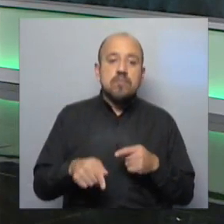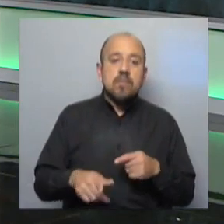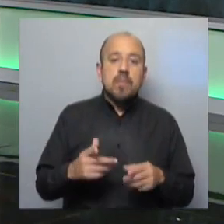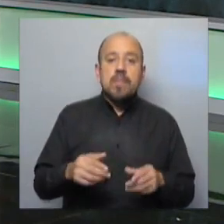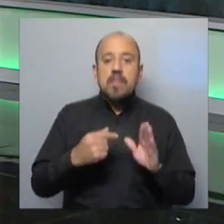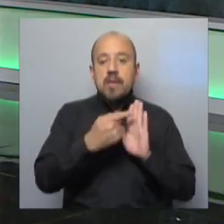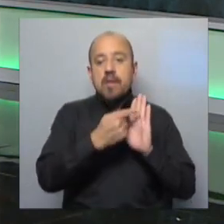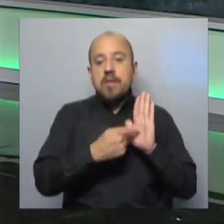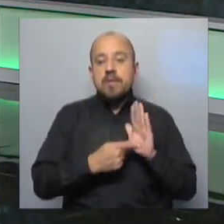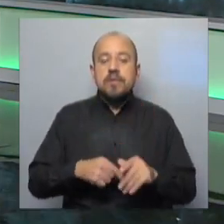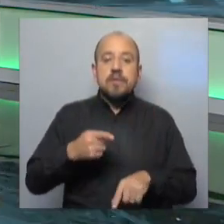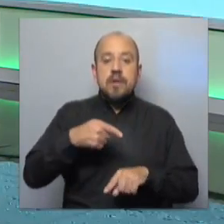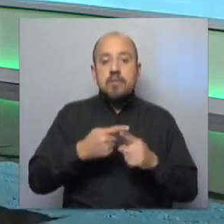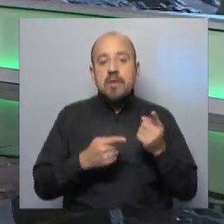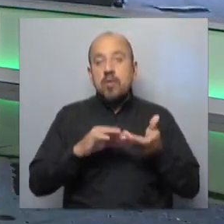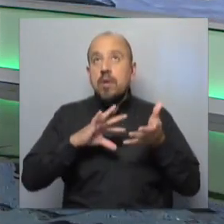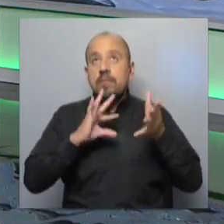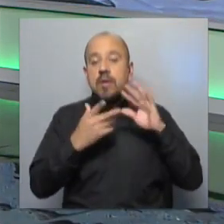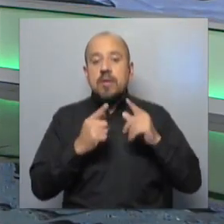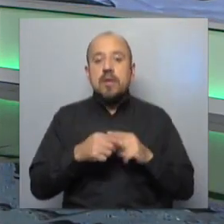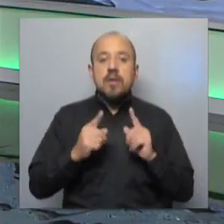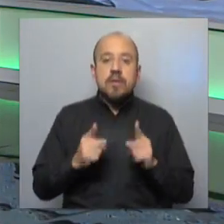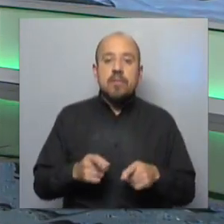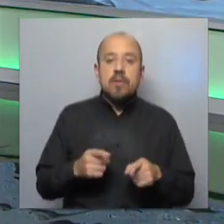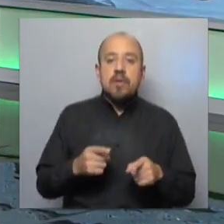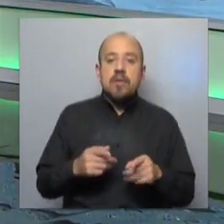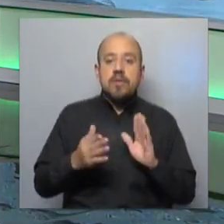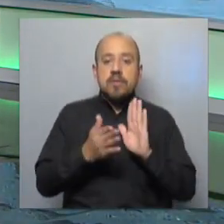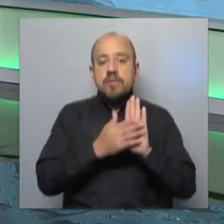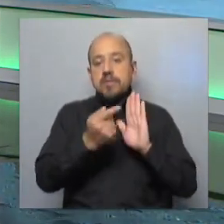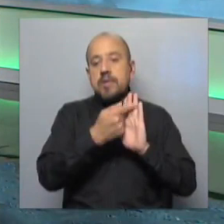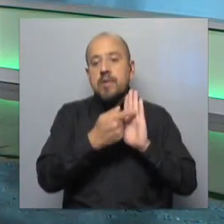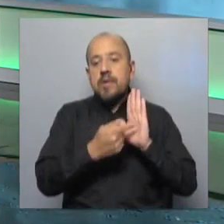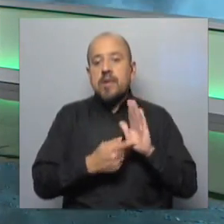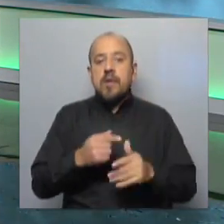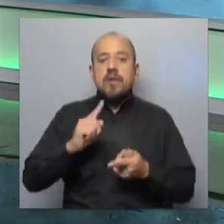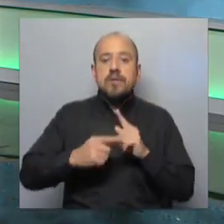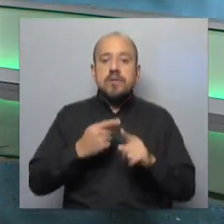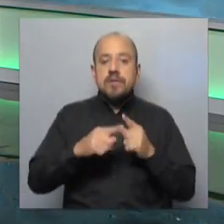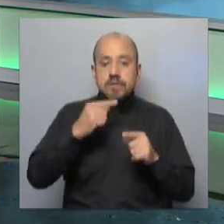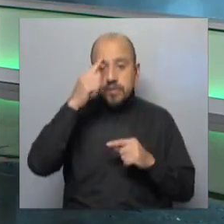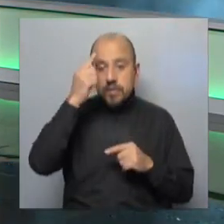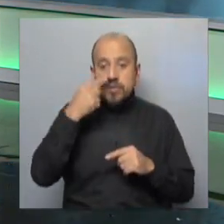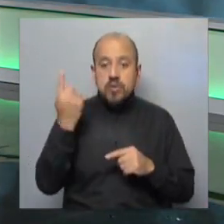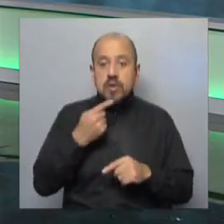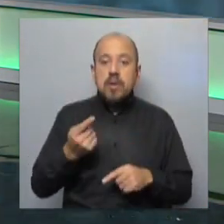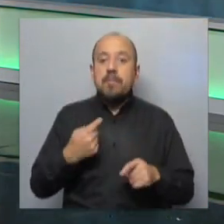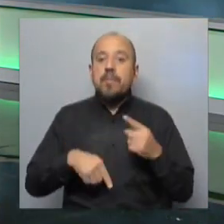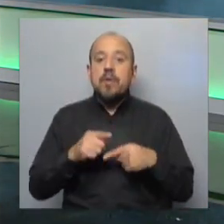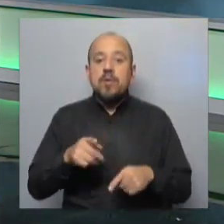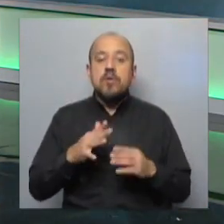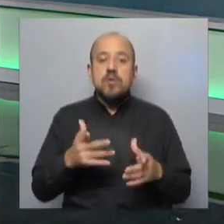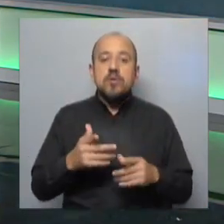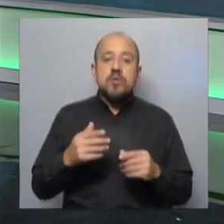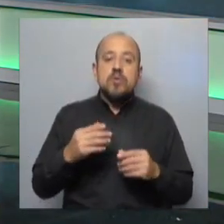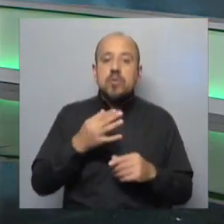tanto con normativa interna como con la ratificación de varios tratados internacionales sin embargo las y los